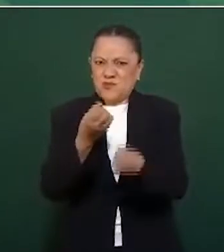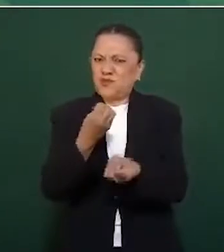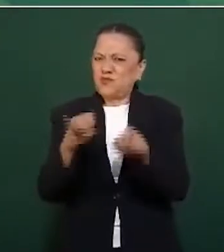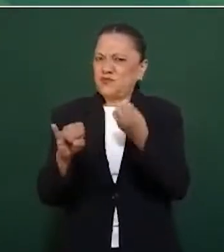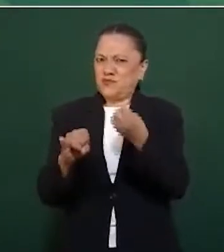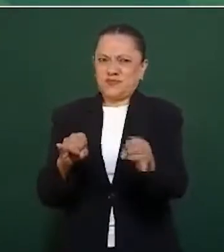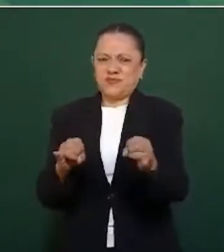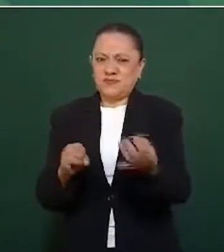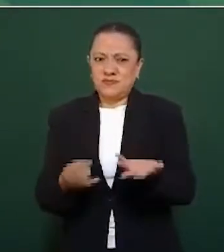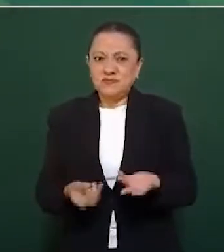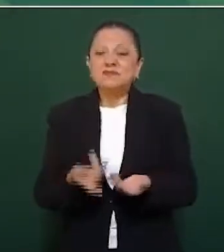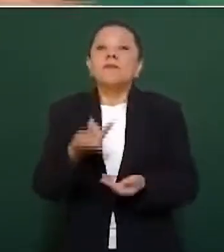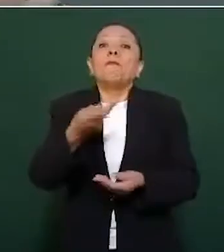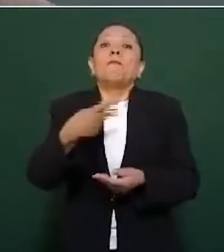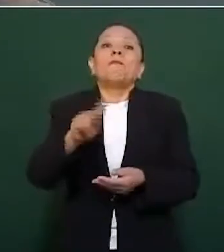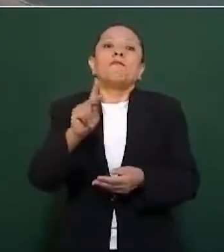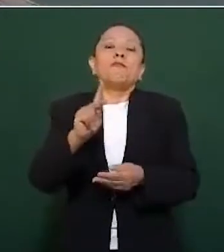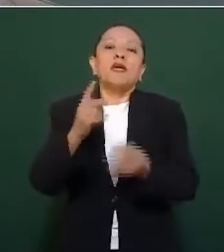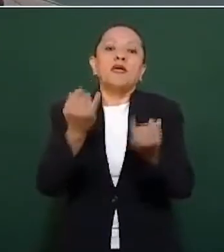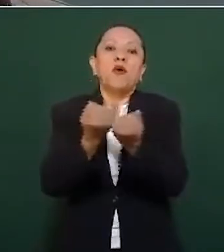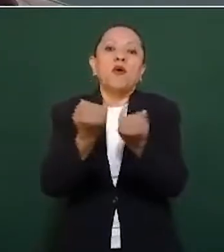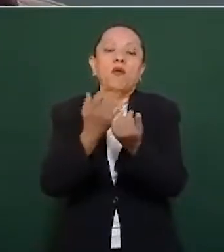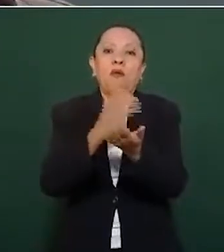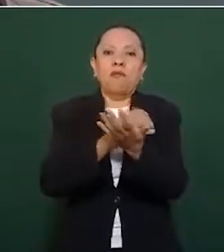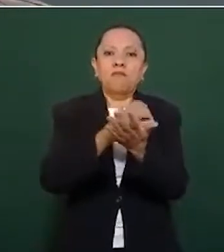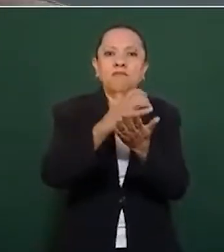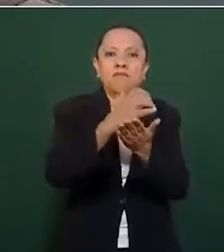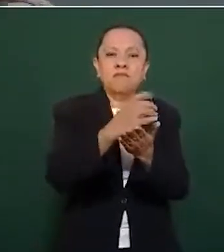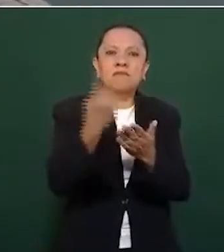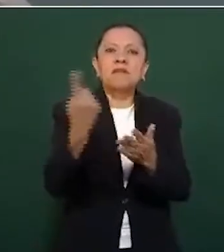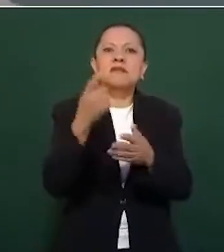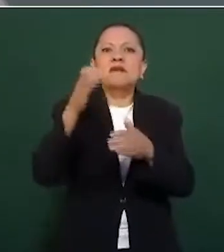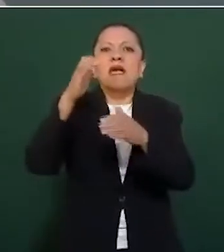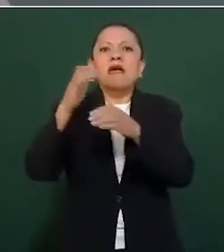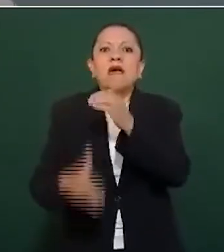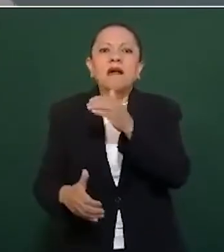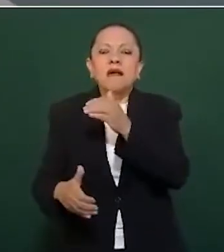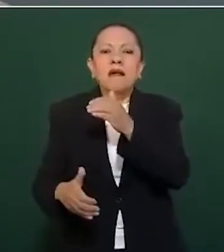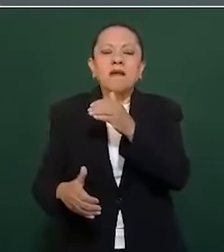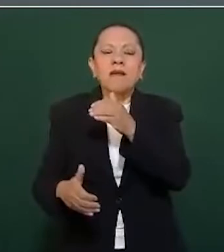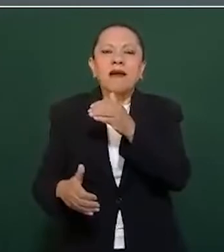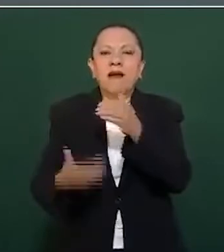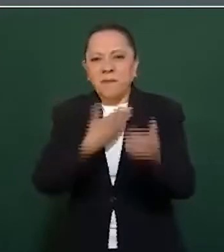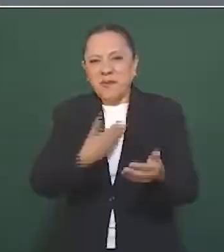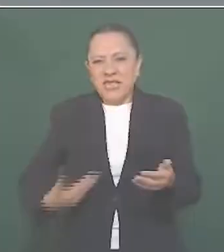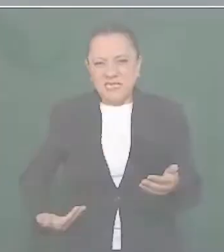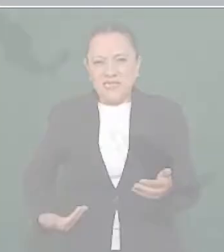extremo es que termina un presidente y se lo llevan de empleado.